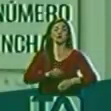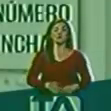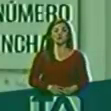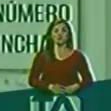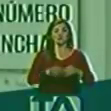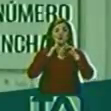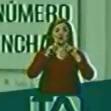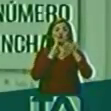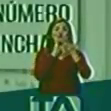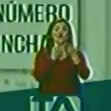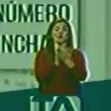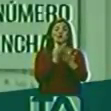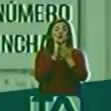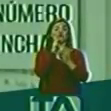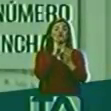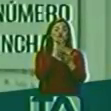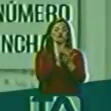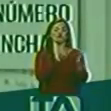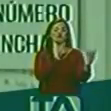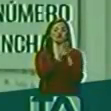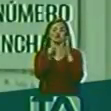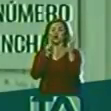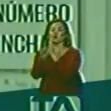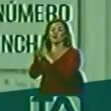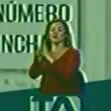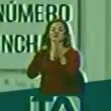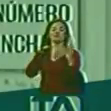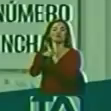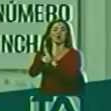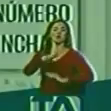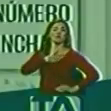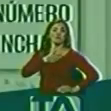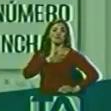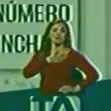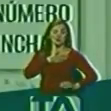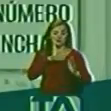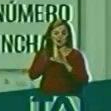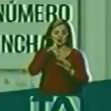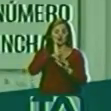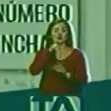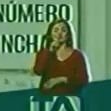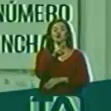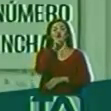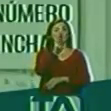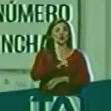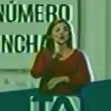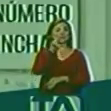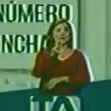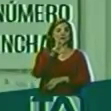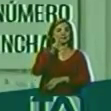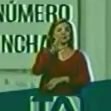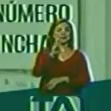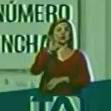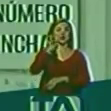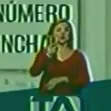existe a prueba plena y las evidencias de los depósitos en los estados de cuenta de mi cuenta de ahorros número 3 68 68